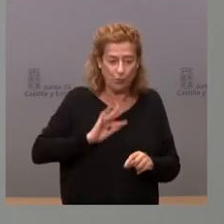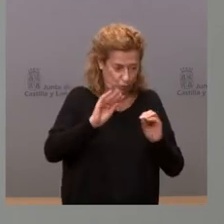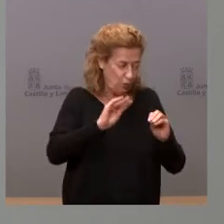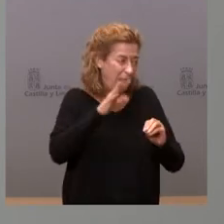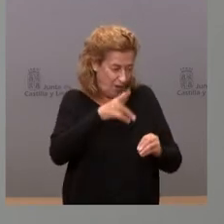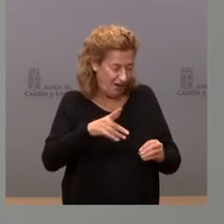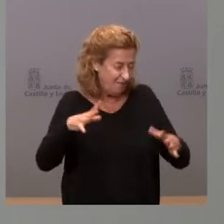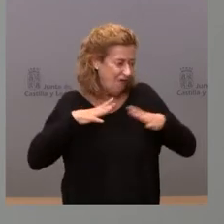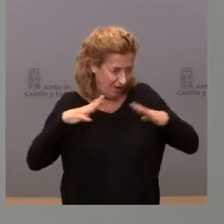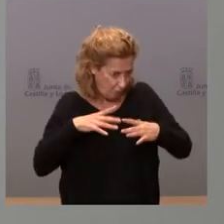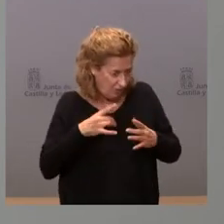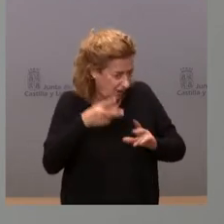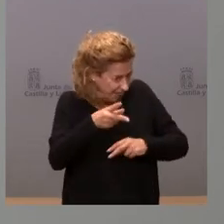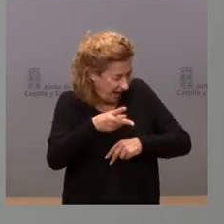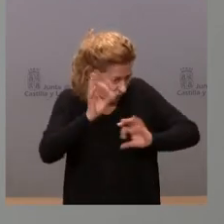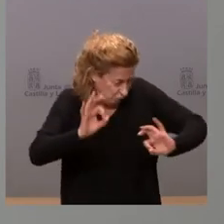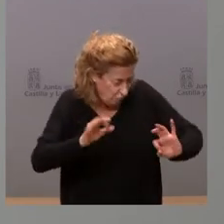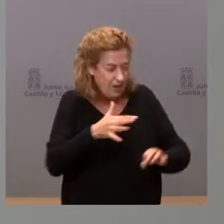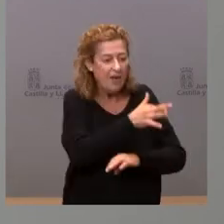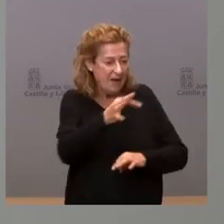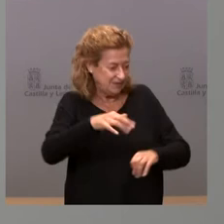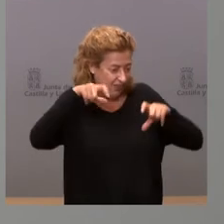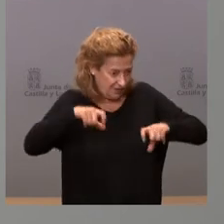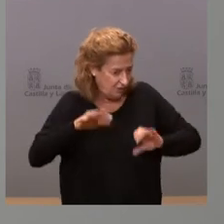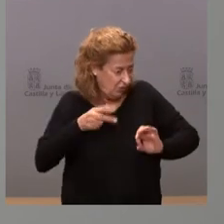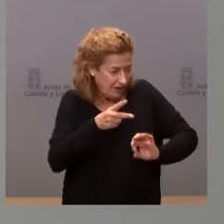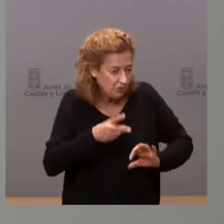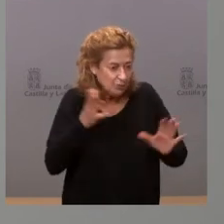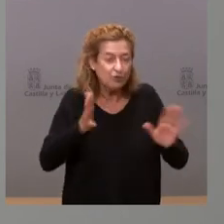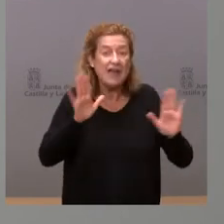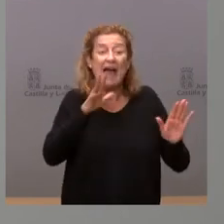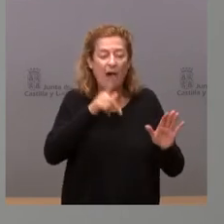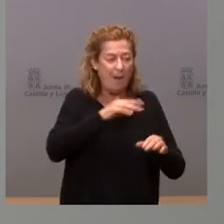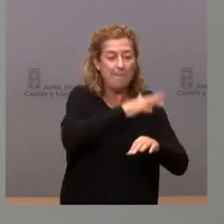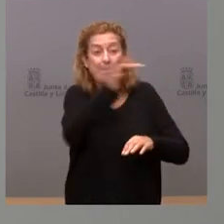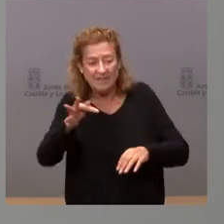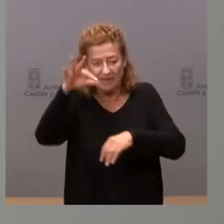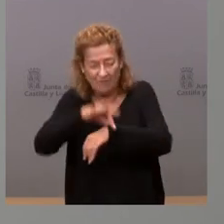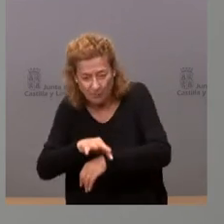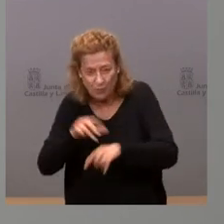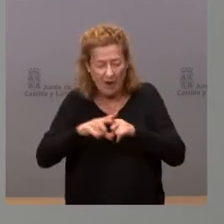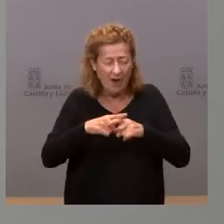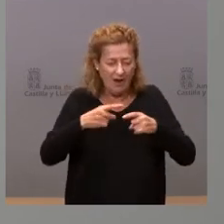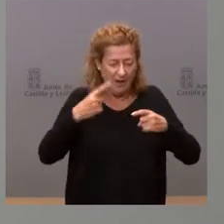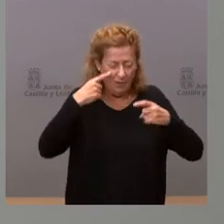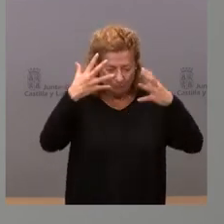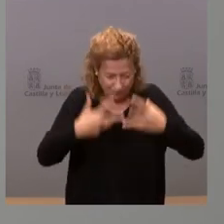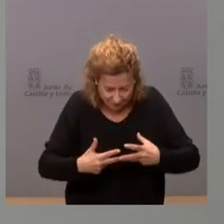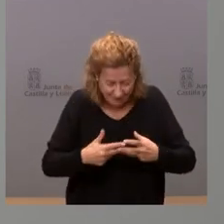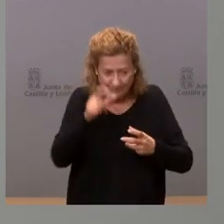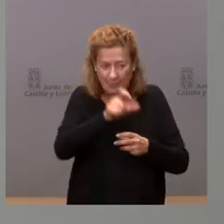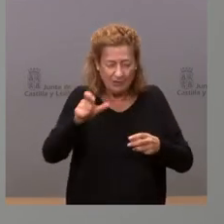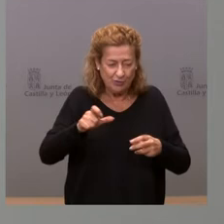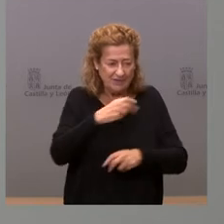y más después de un descanso pues cualitativamente y cuantitativamente supone mucho y es que además cualitativamente claro el personal sanitario